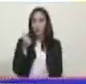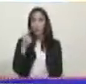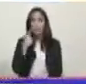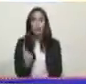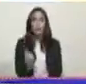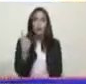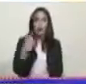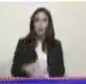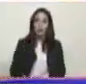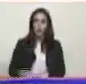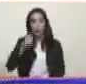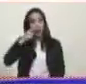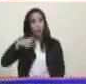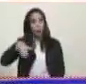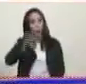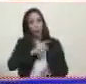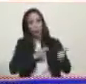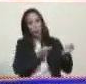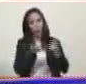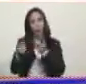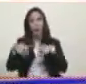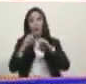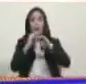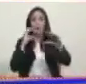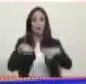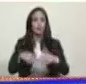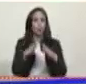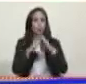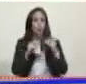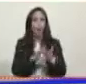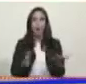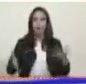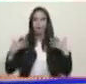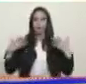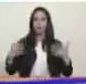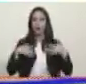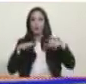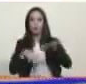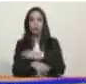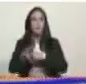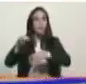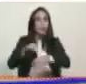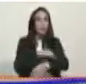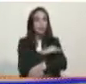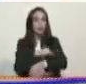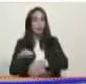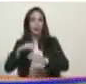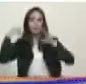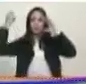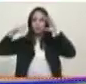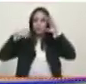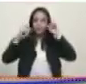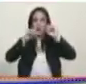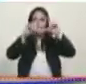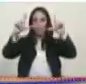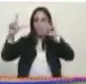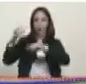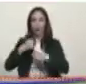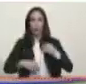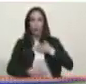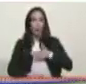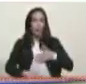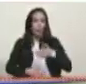al pueblo se le daba un servicio de transporte con su aire acondicionado, su musiquita, sus videos,